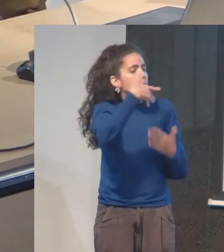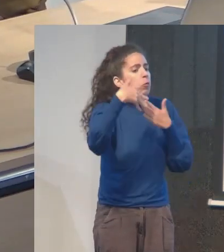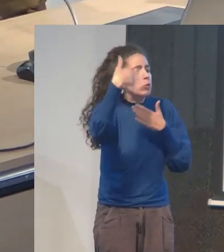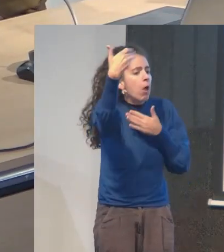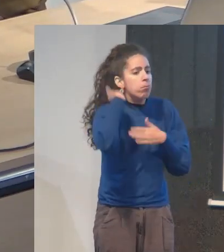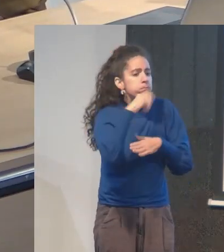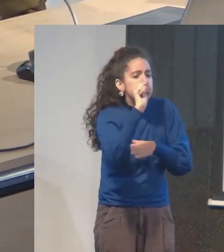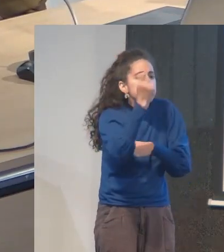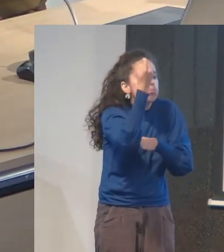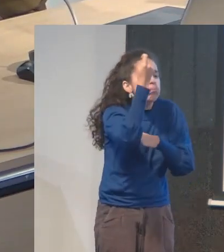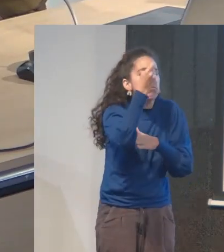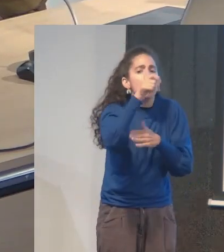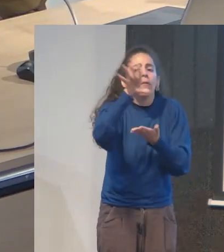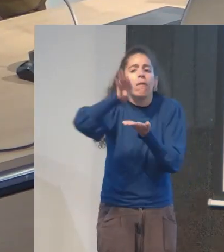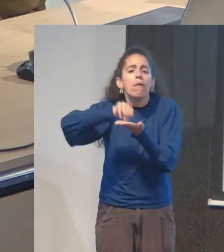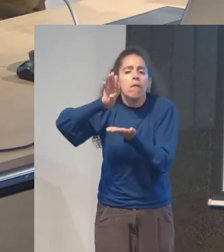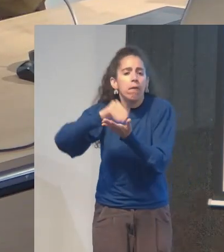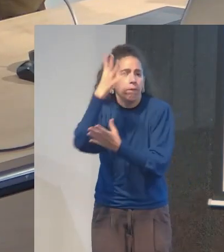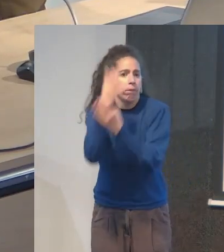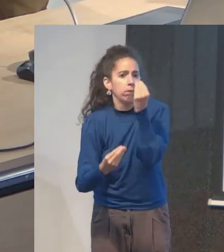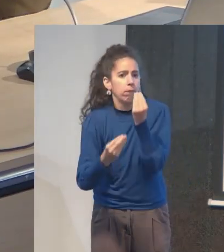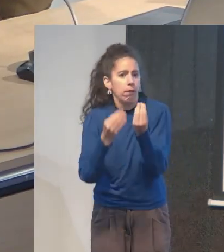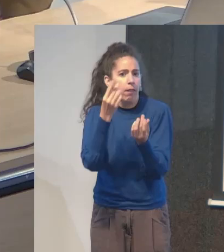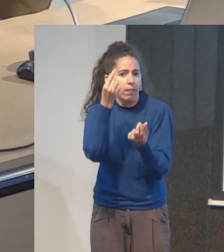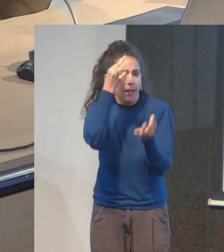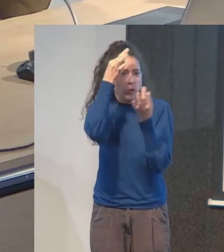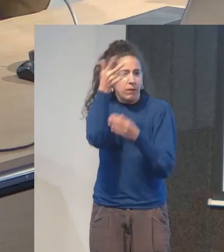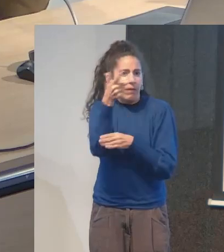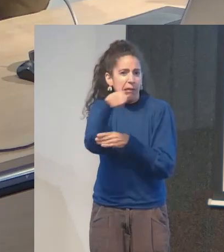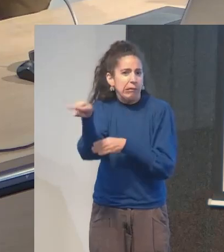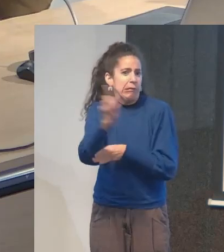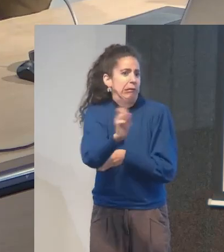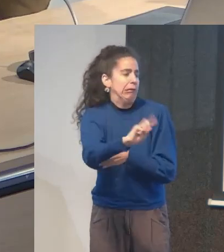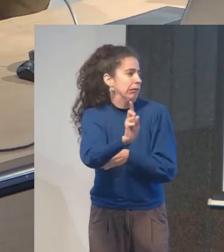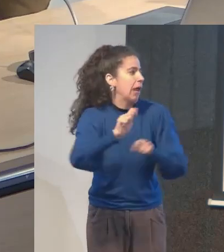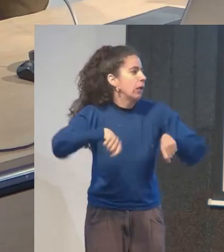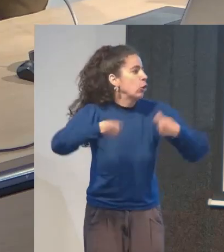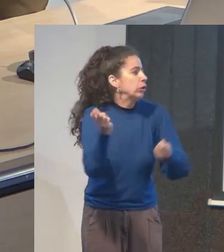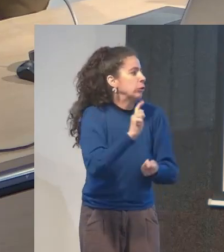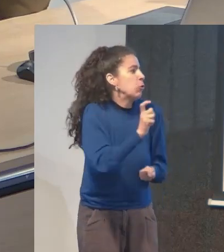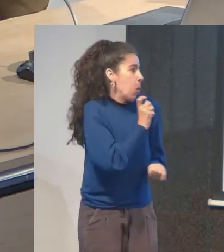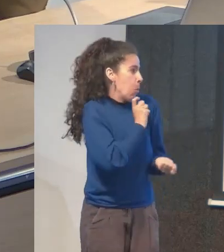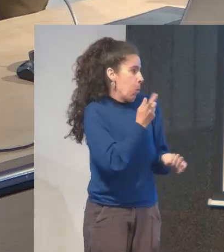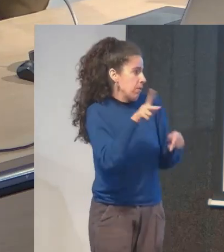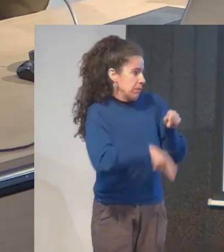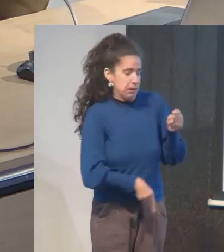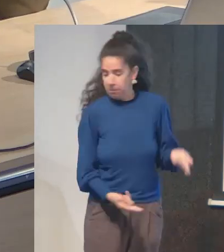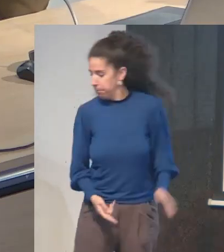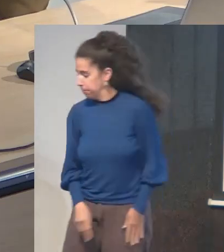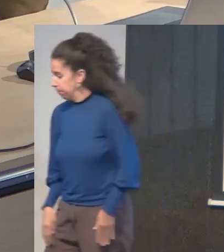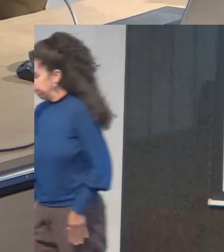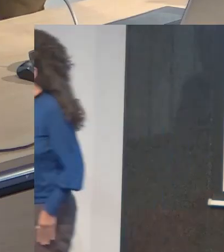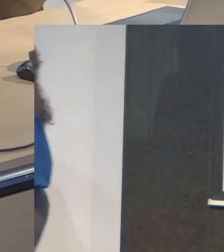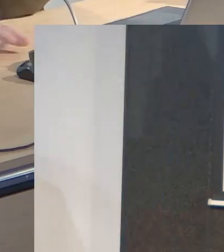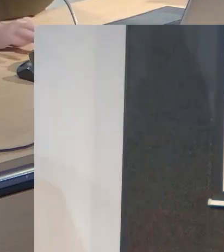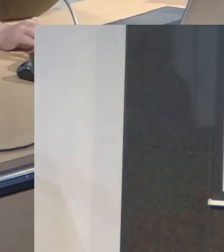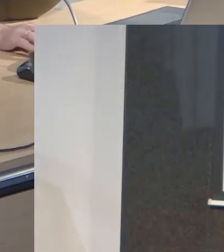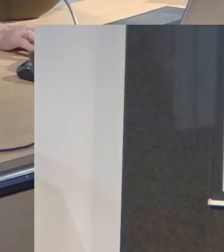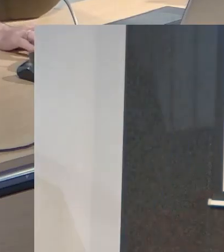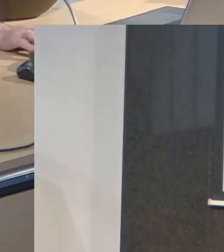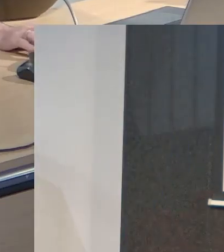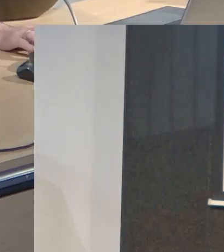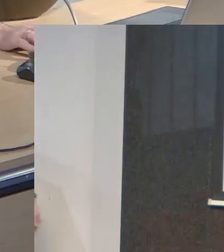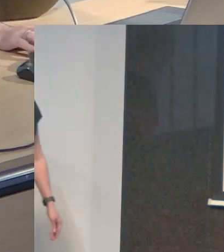dando una clase de lengua de signos, pero no es una conversación natural. Entonces, esa recogida de datos también puede